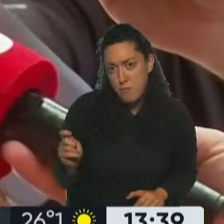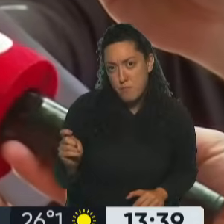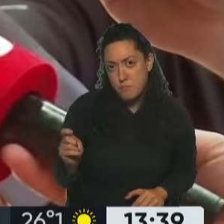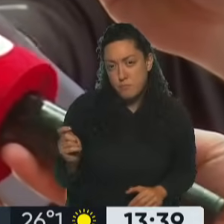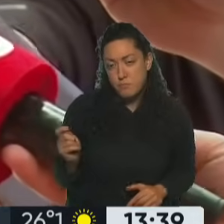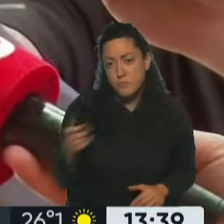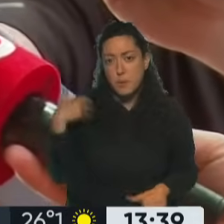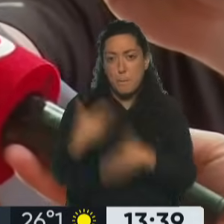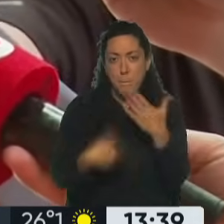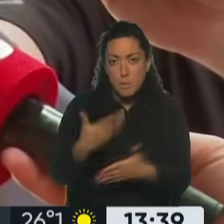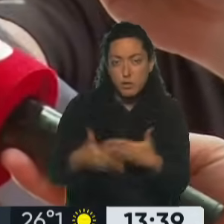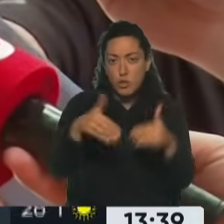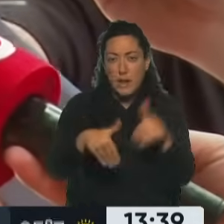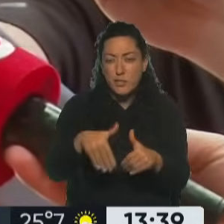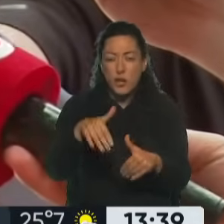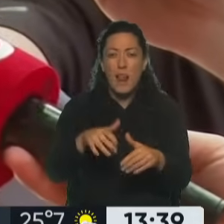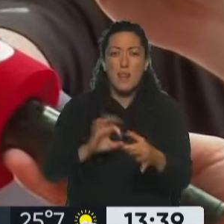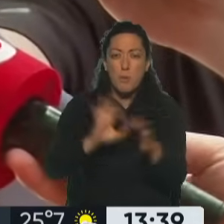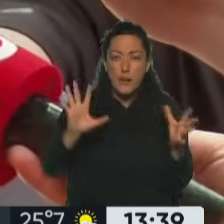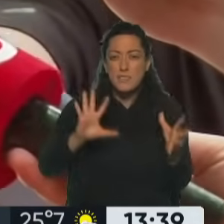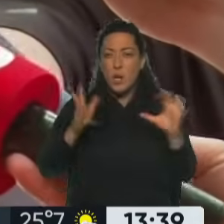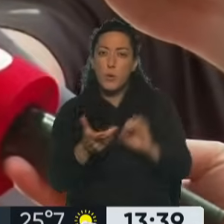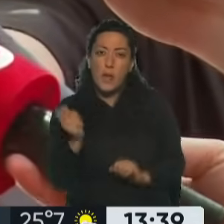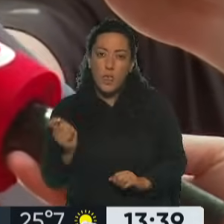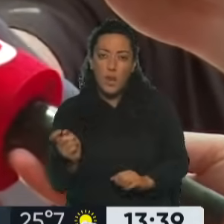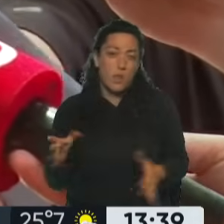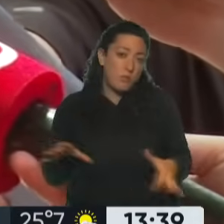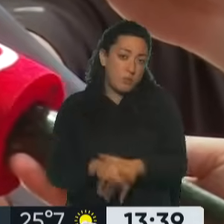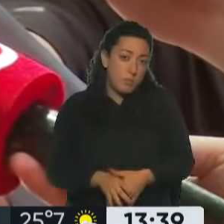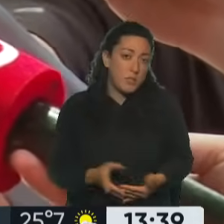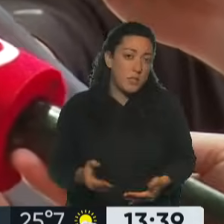de este proceso electoral democrático son precisamente aquellos que nos acusaron.